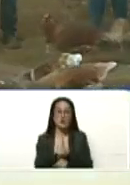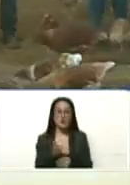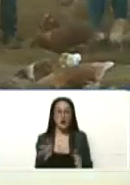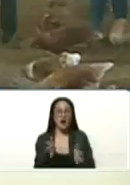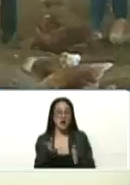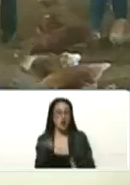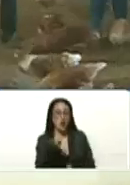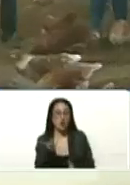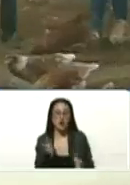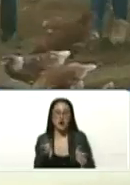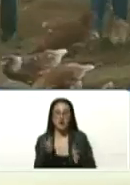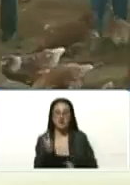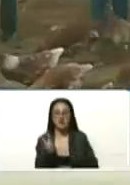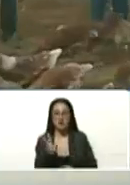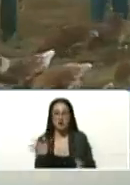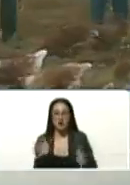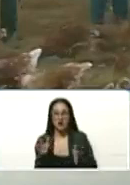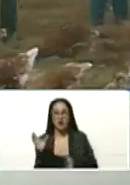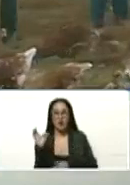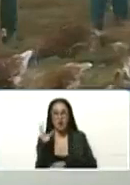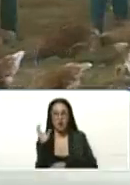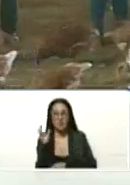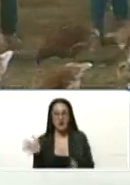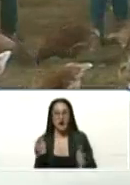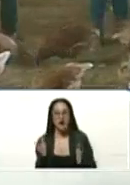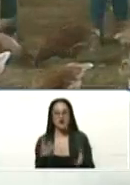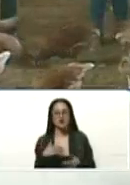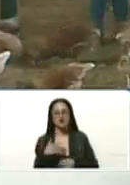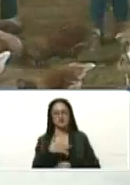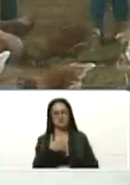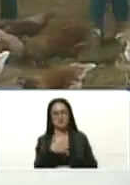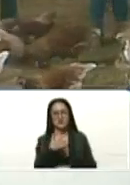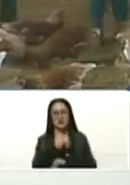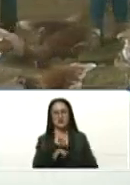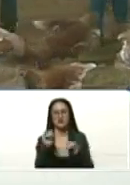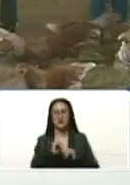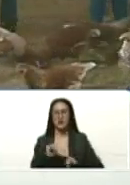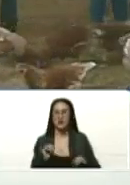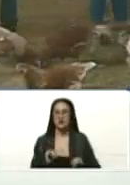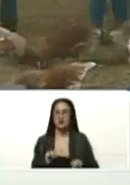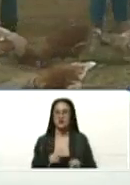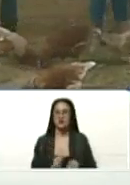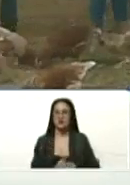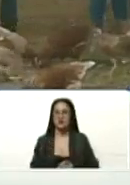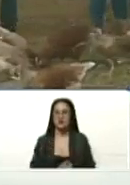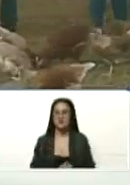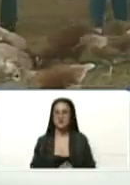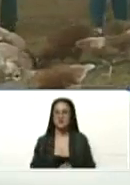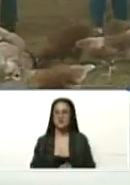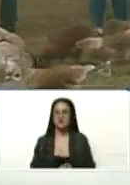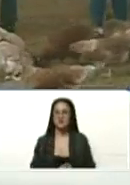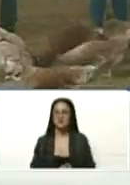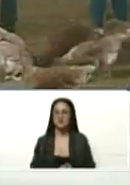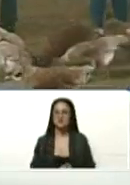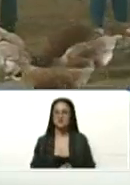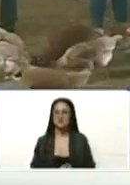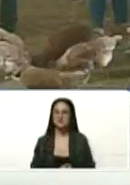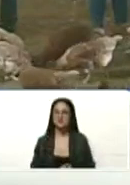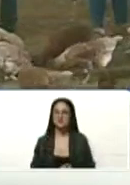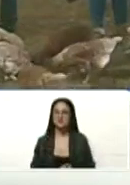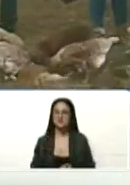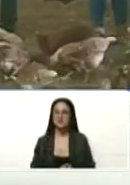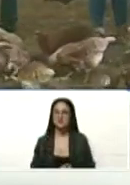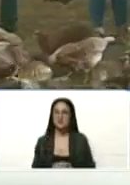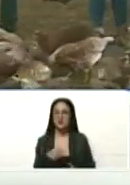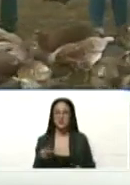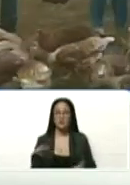ganar. Yo estoy feliz por eso. Estoy muy feliz. Hoy estamos recibiendo